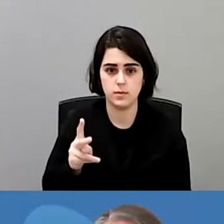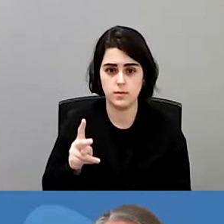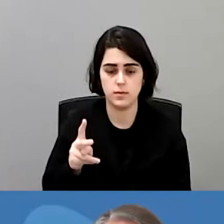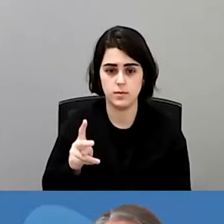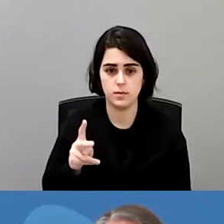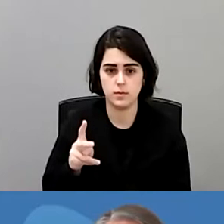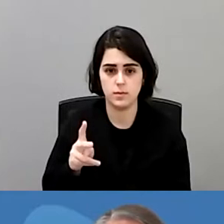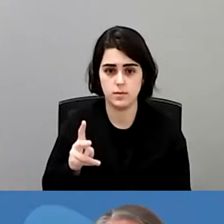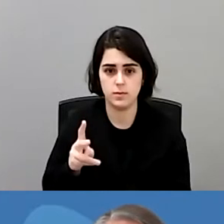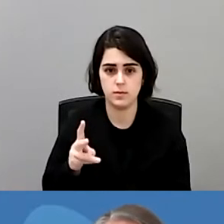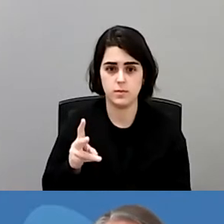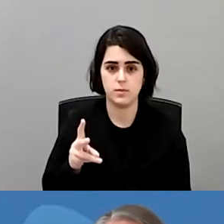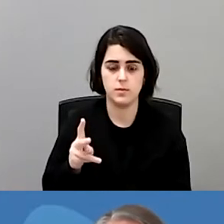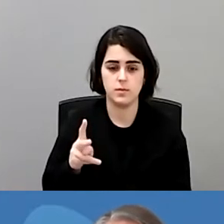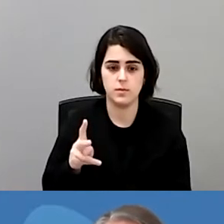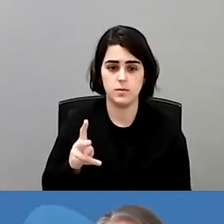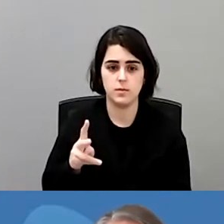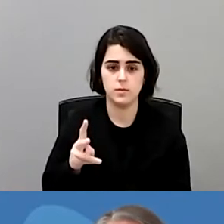ser